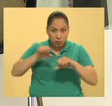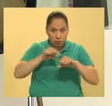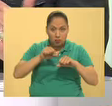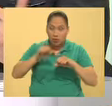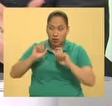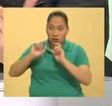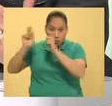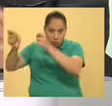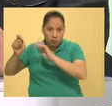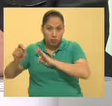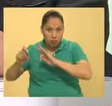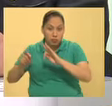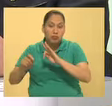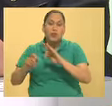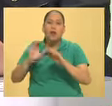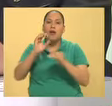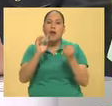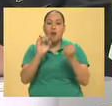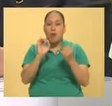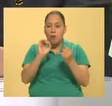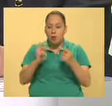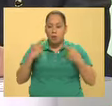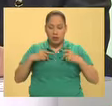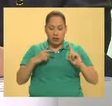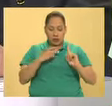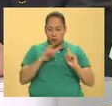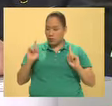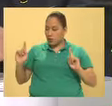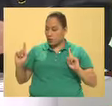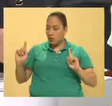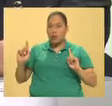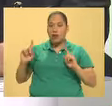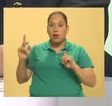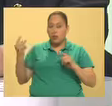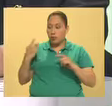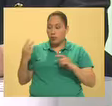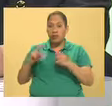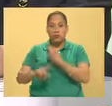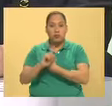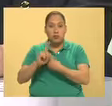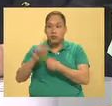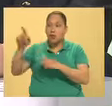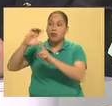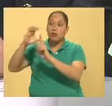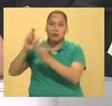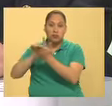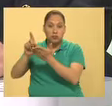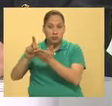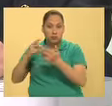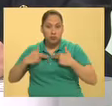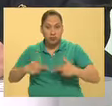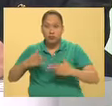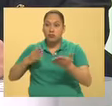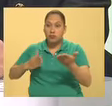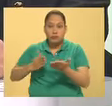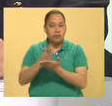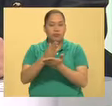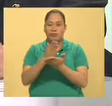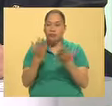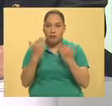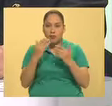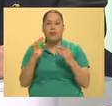de problemas entre particulares no tiene competencia la comisión. Ahora, cuando se cometan ilícitos